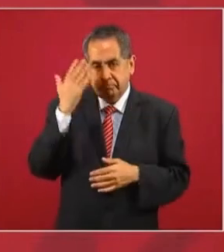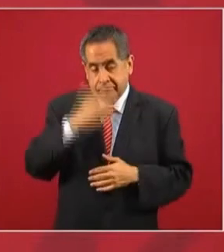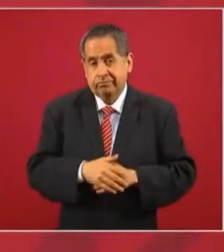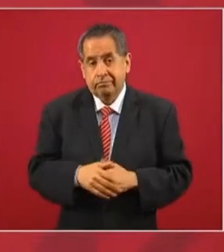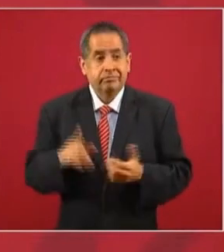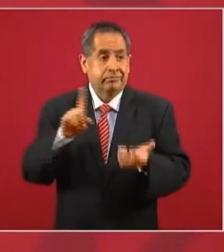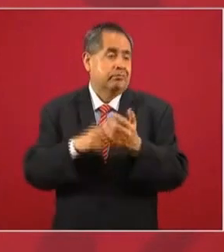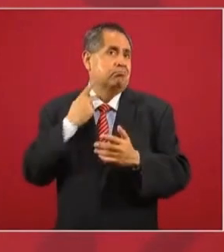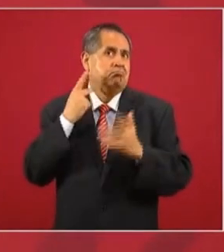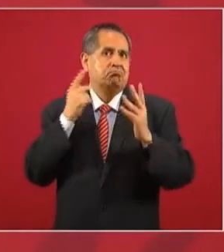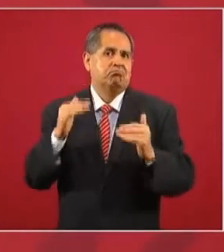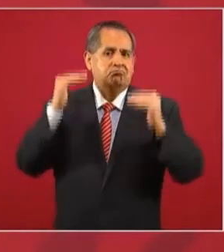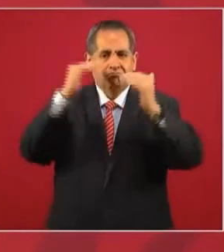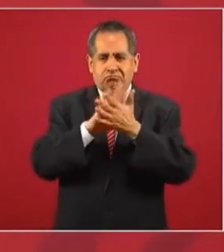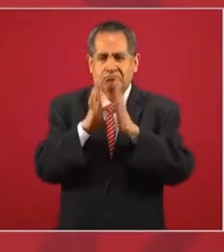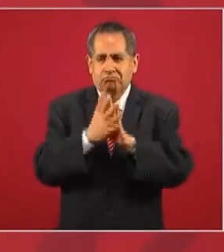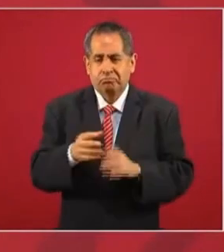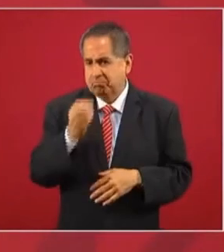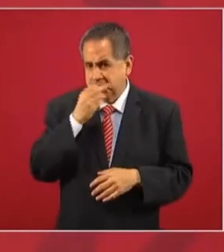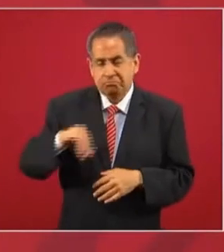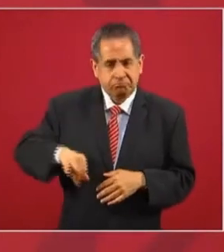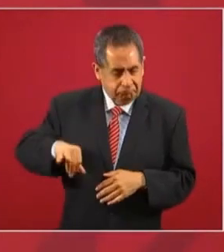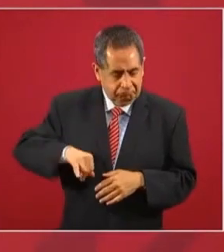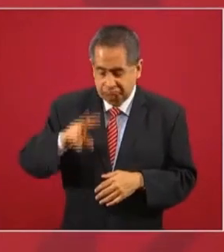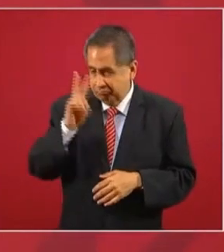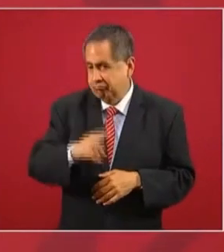blanco. Entonces, es muy interesante